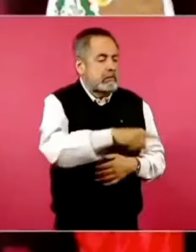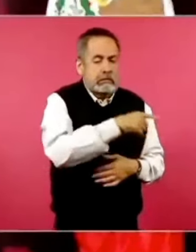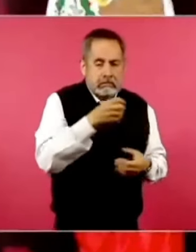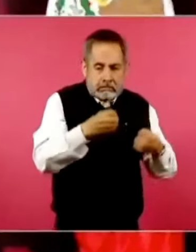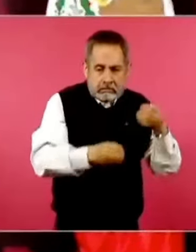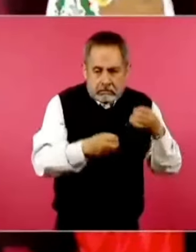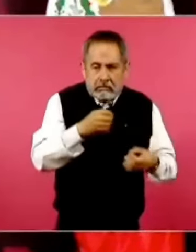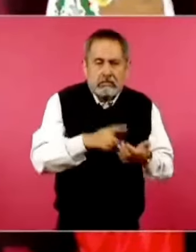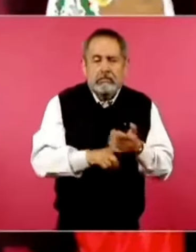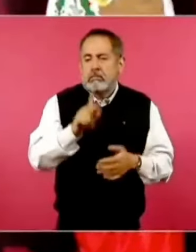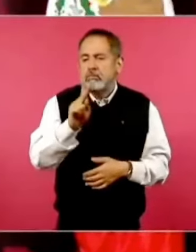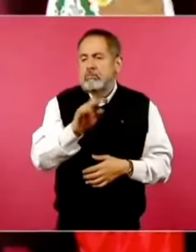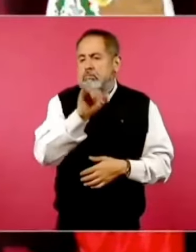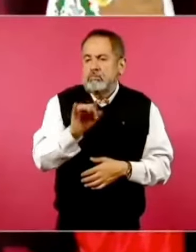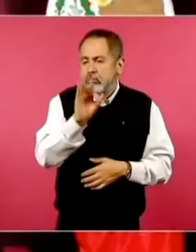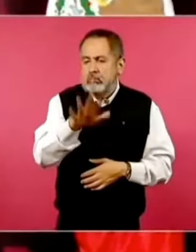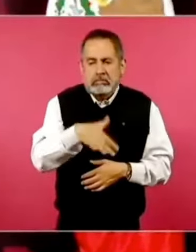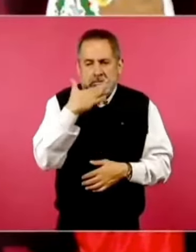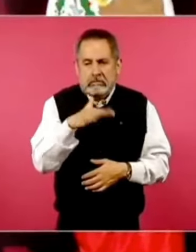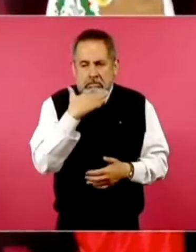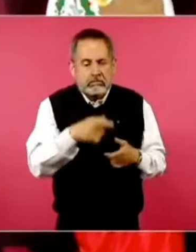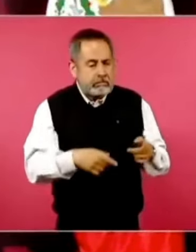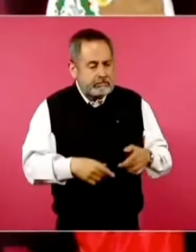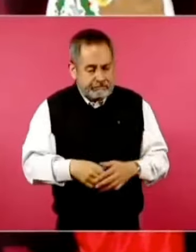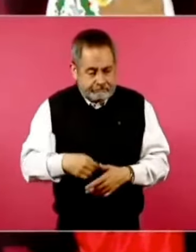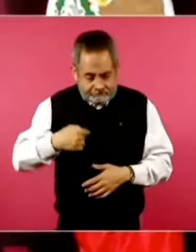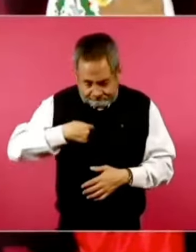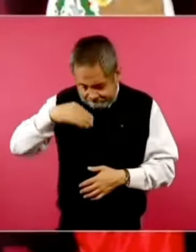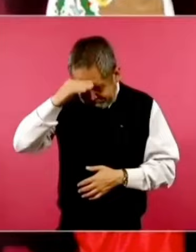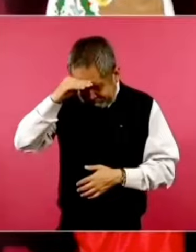poder judicial qué